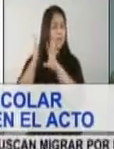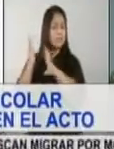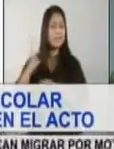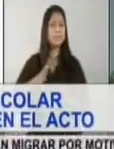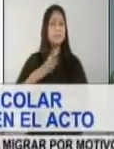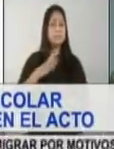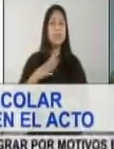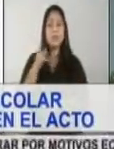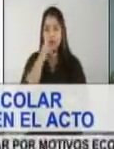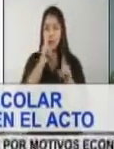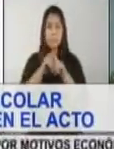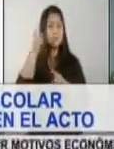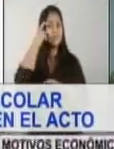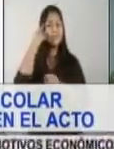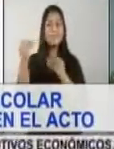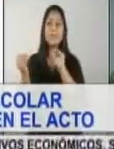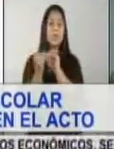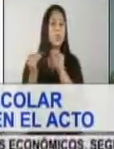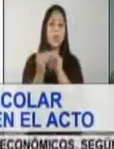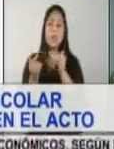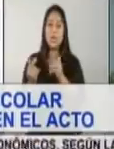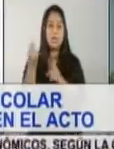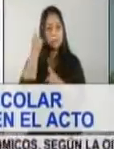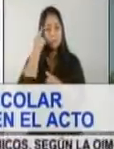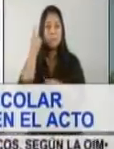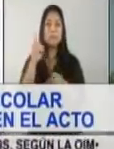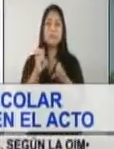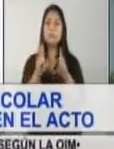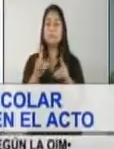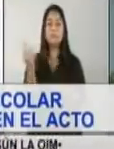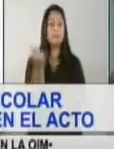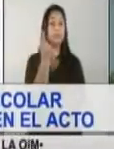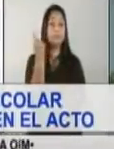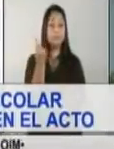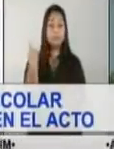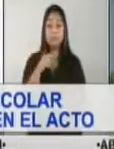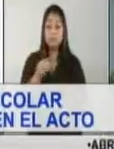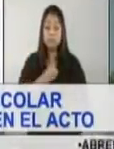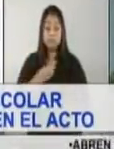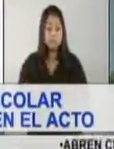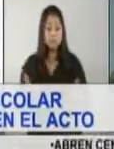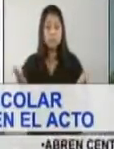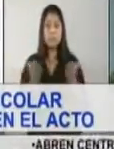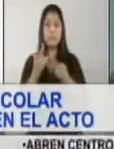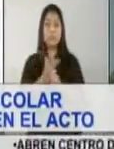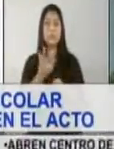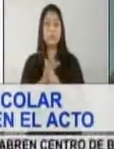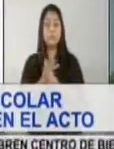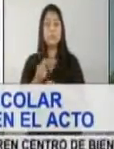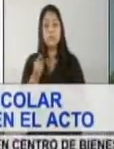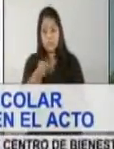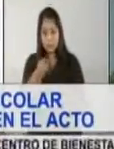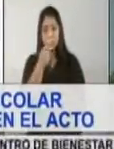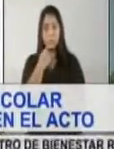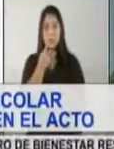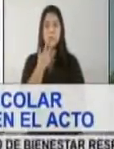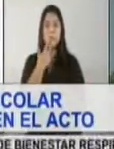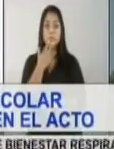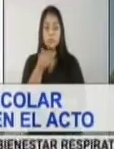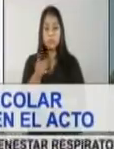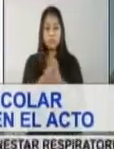quien coincidimos que la educación es fundamental si queremos sacar adelante a Guatemala, para usted y para sus